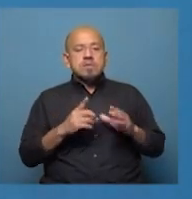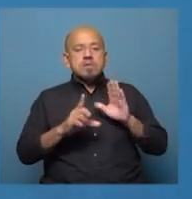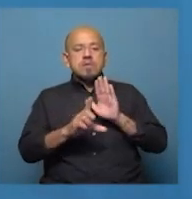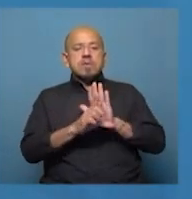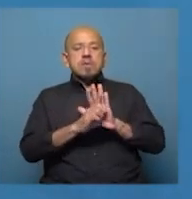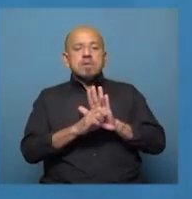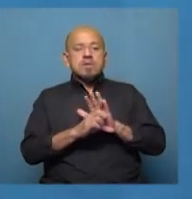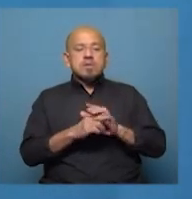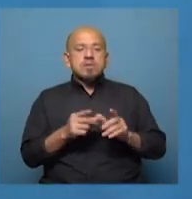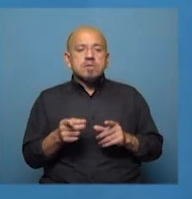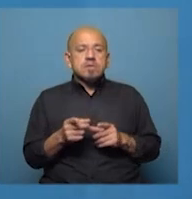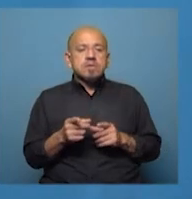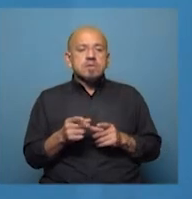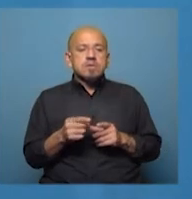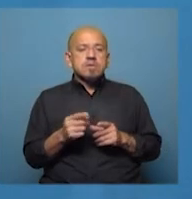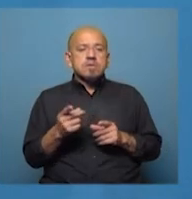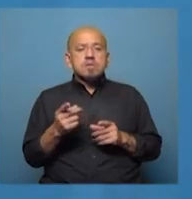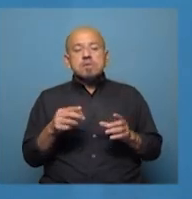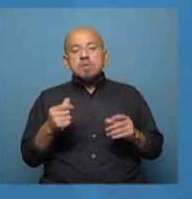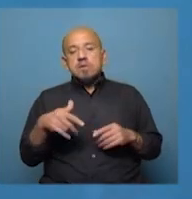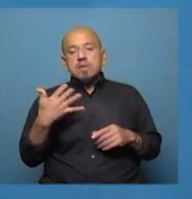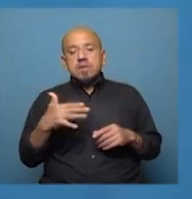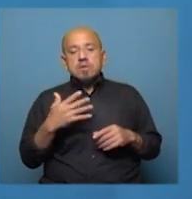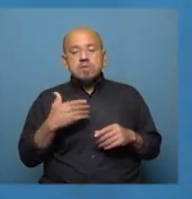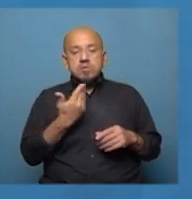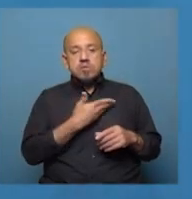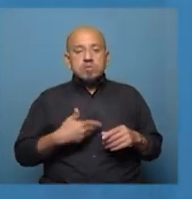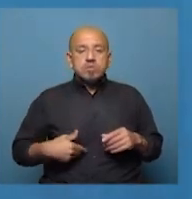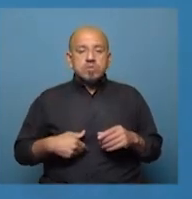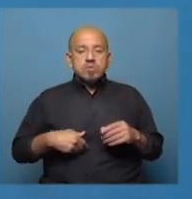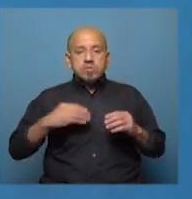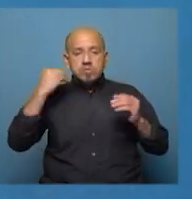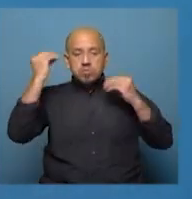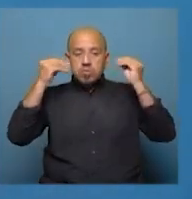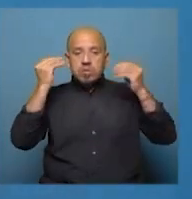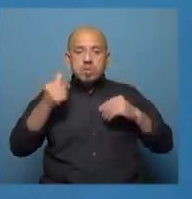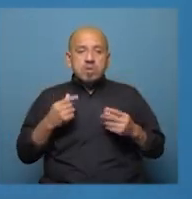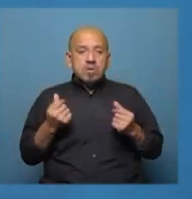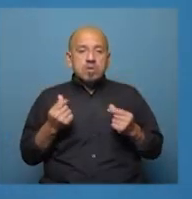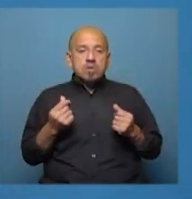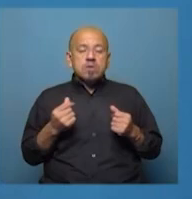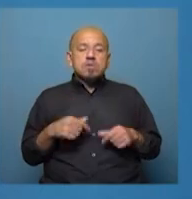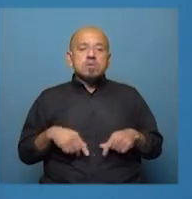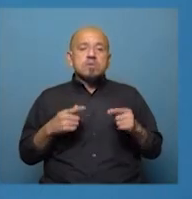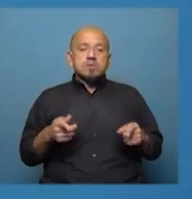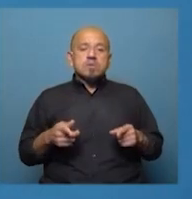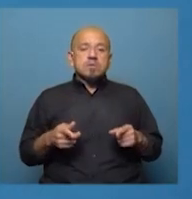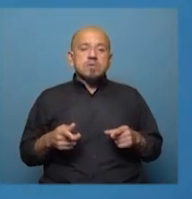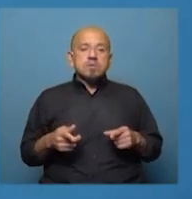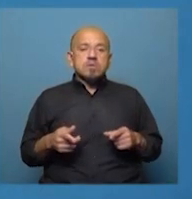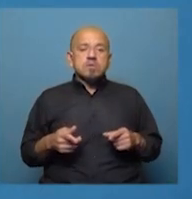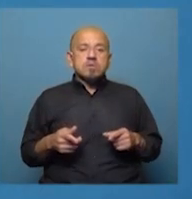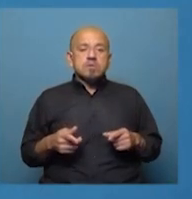eh Pero esto le va a salir ir carísimo si el gobierno se preocupaba tanto por el dinero Eh bueno acá está tomando